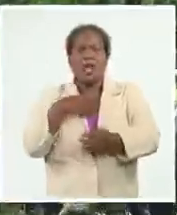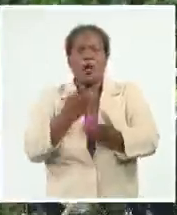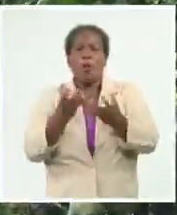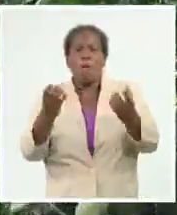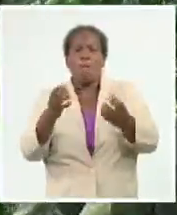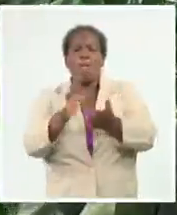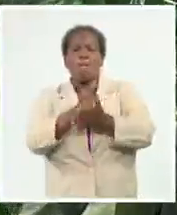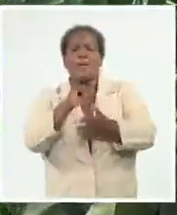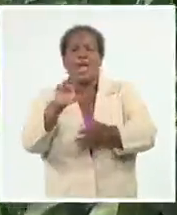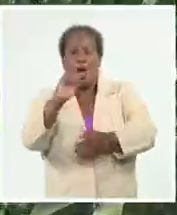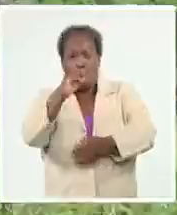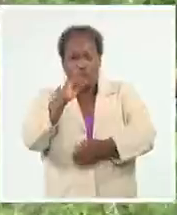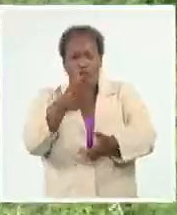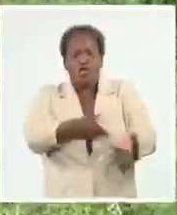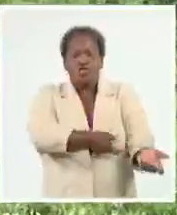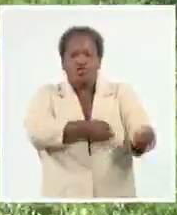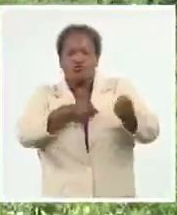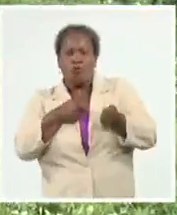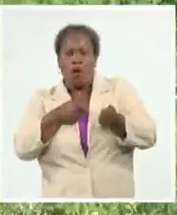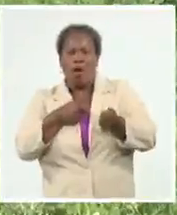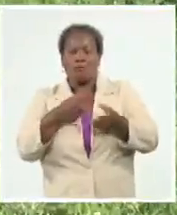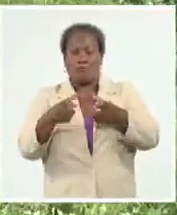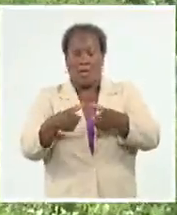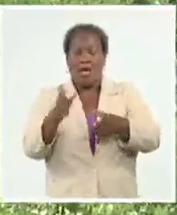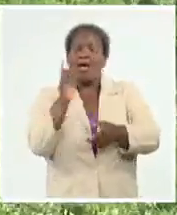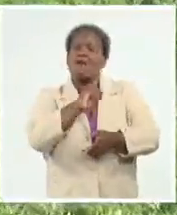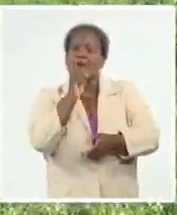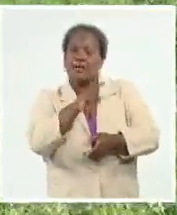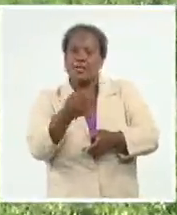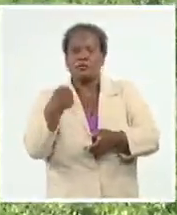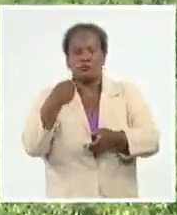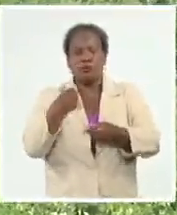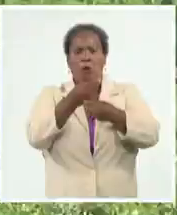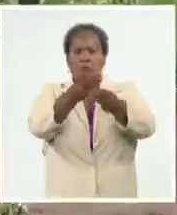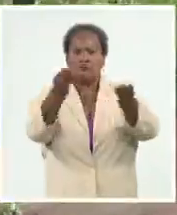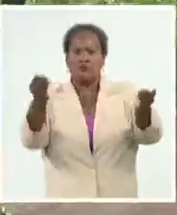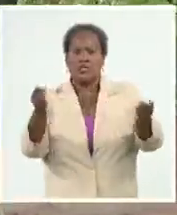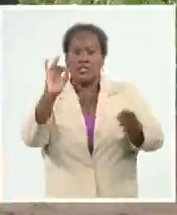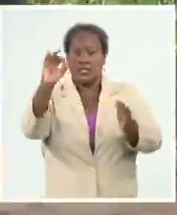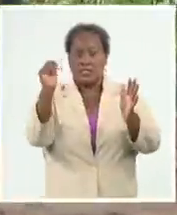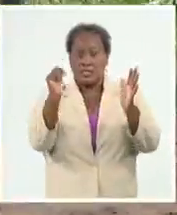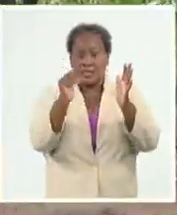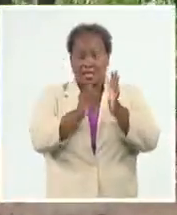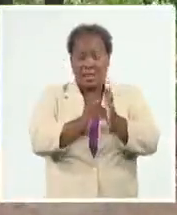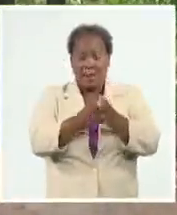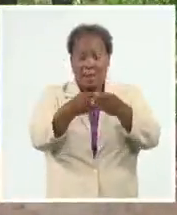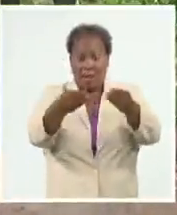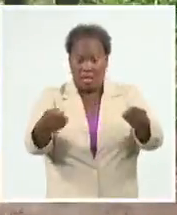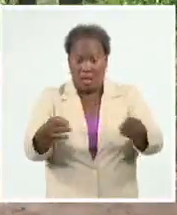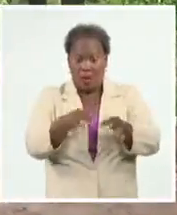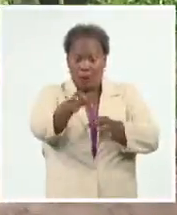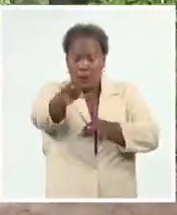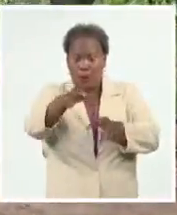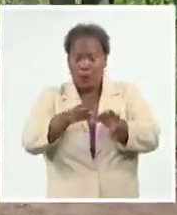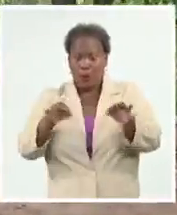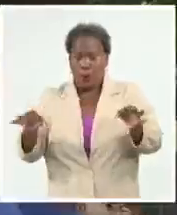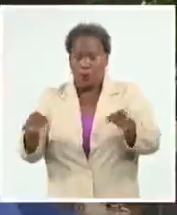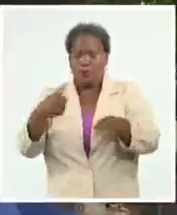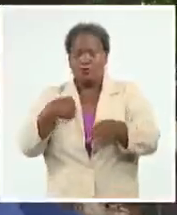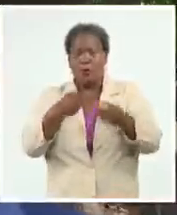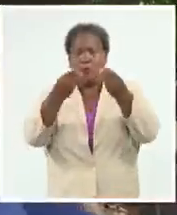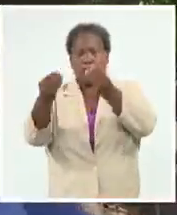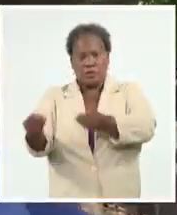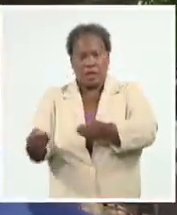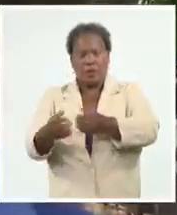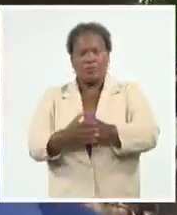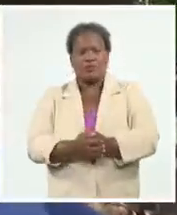yuca. Y estoy empezando a entregar mis planes ahora. Tengo 7,000 y pico mazorcas entregadas a mi CCS.